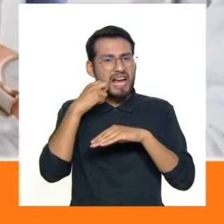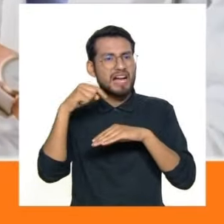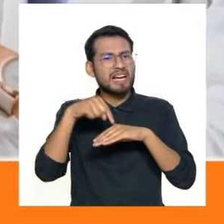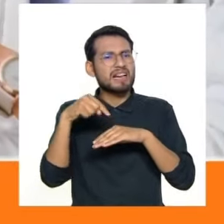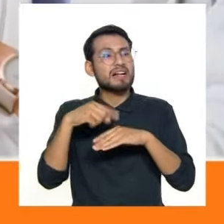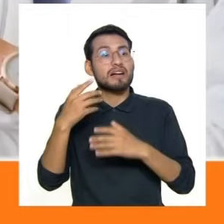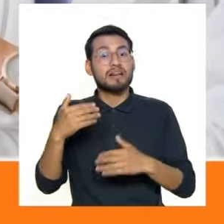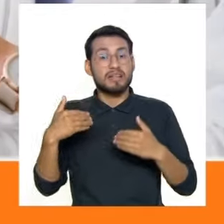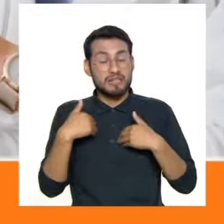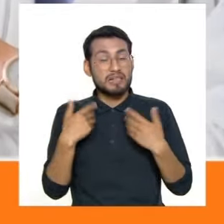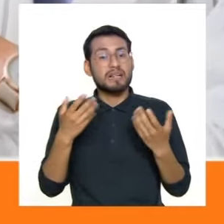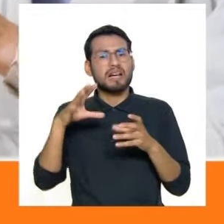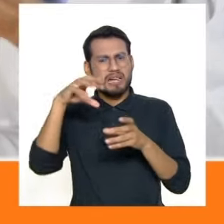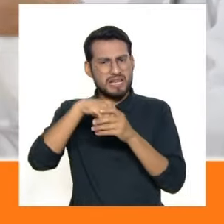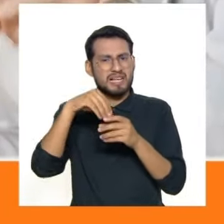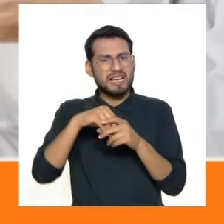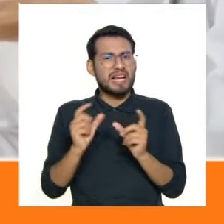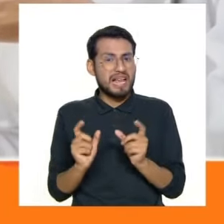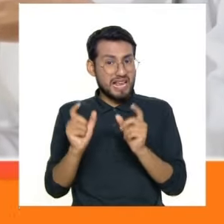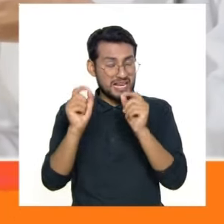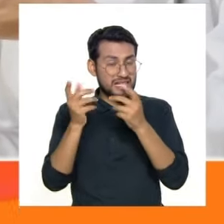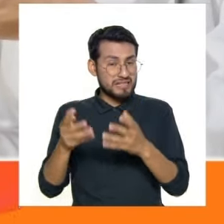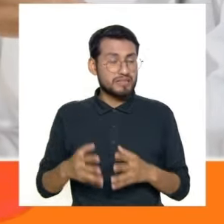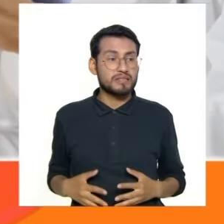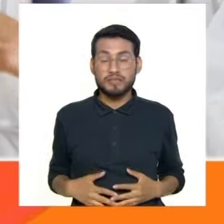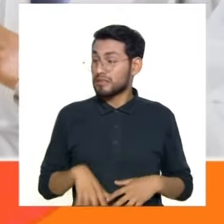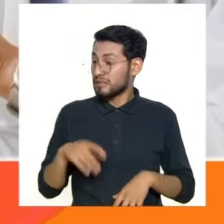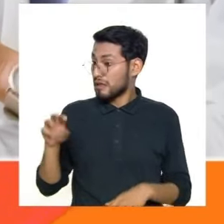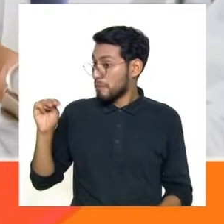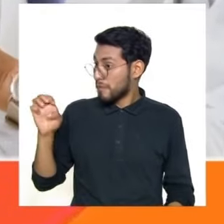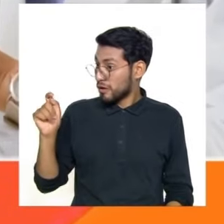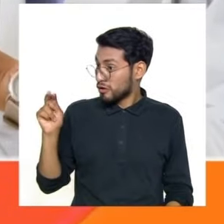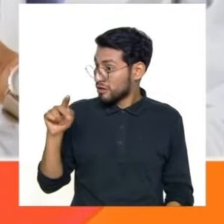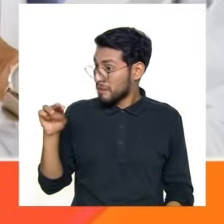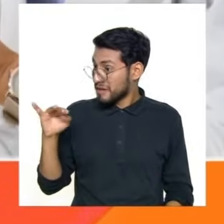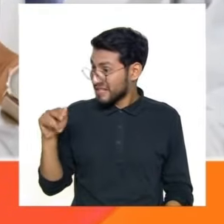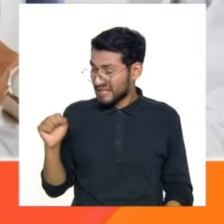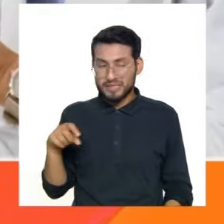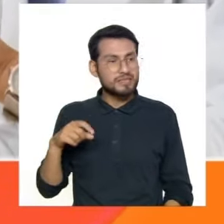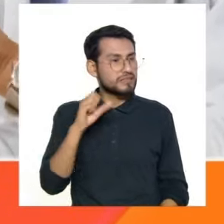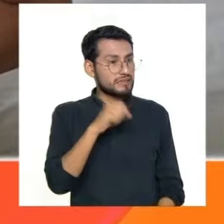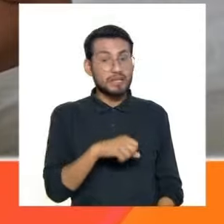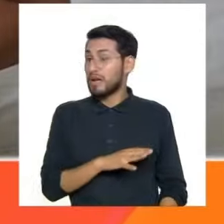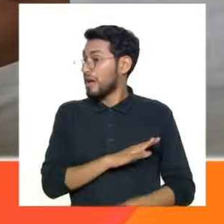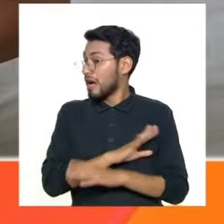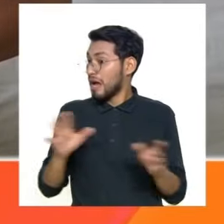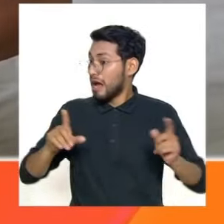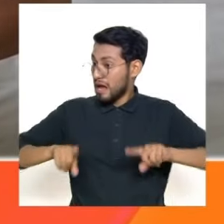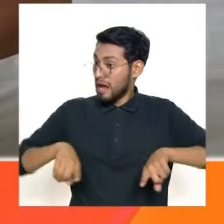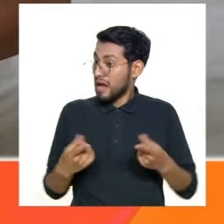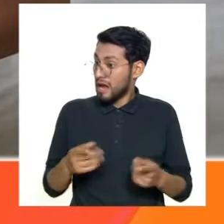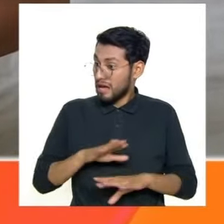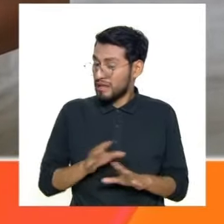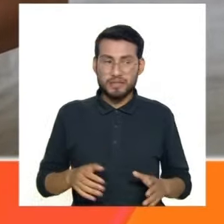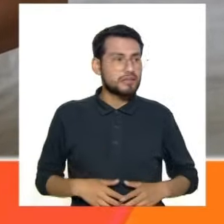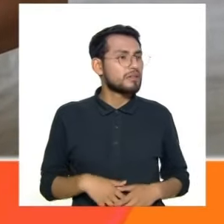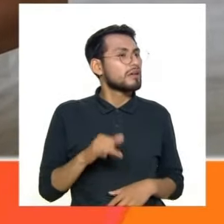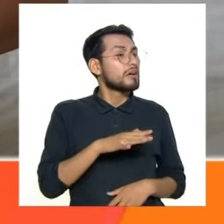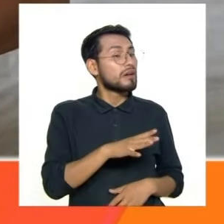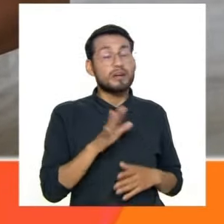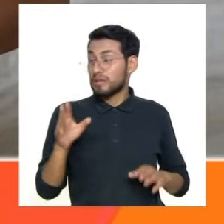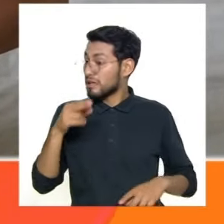es rico en unas sustancias que son cancerígenas los benzopirenos nitrosaminas no los benzopirenos no se acabaron las parrilladas Entonces no Y sobre todo